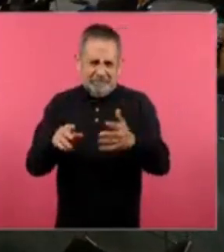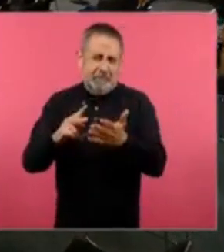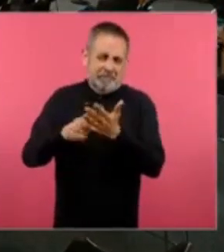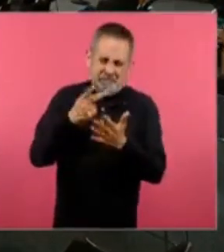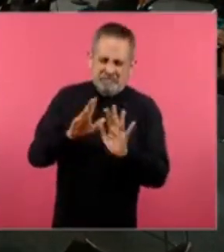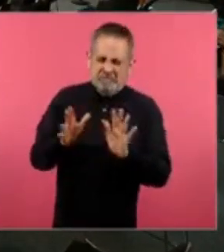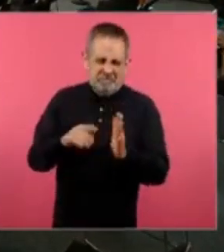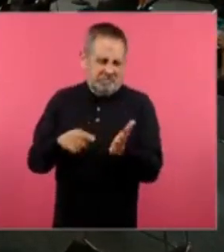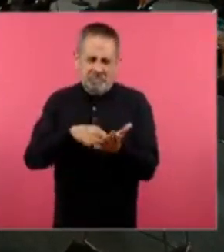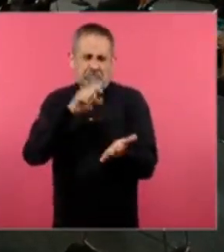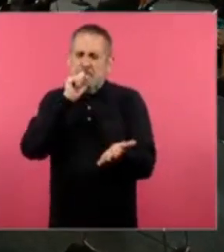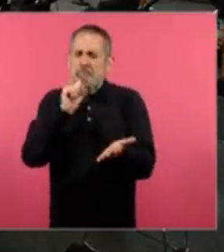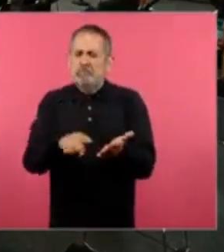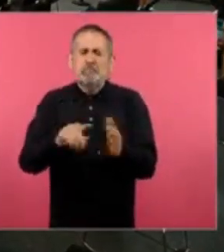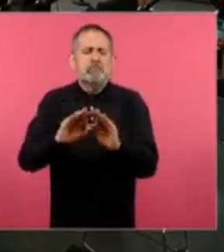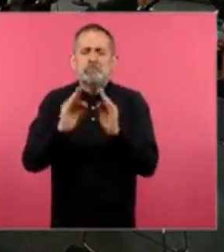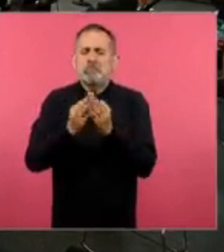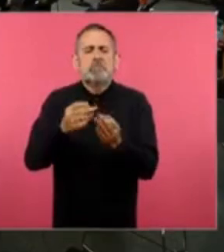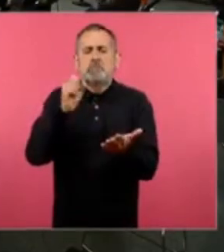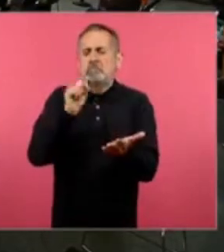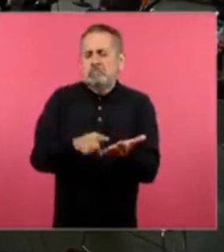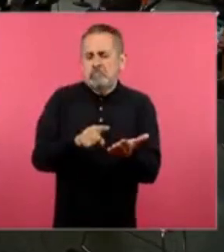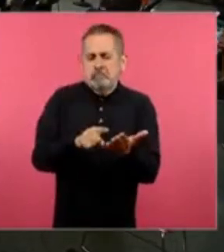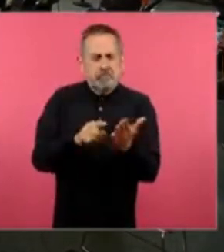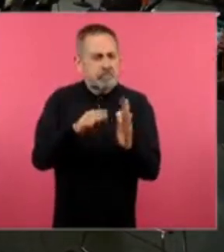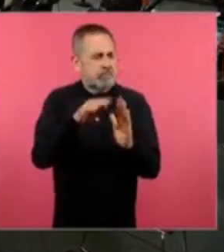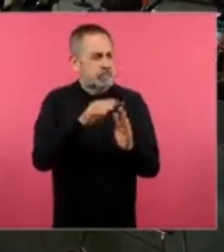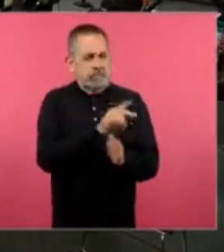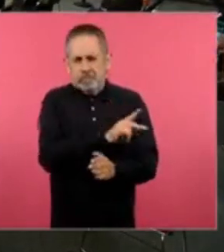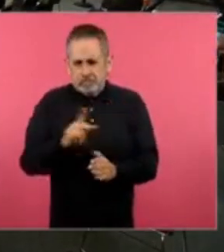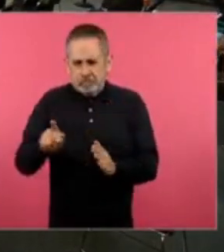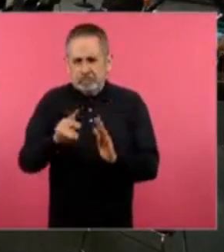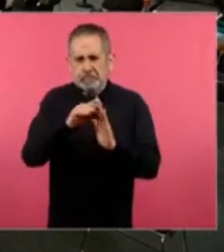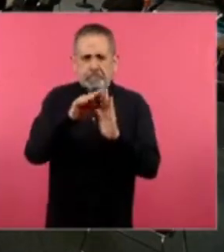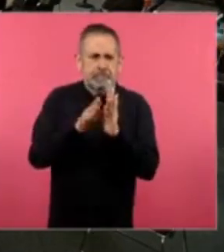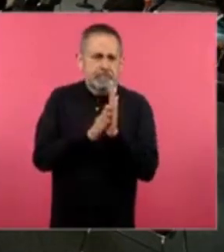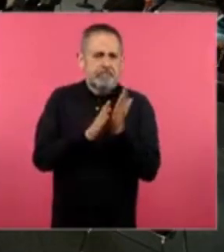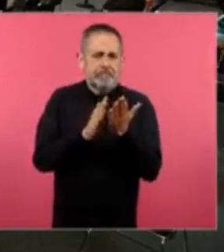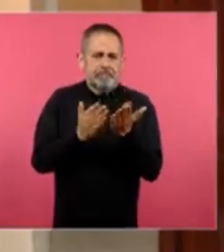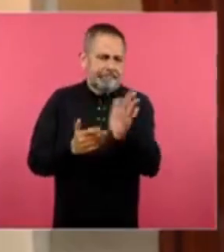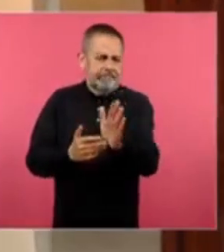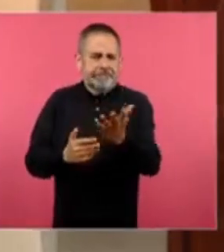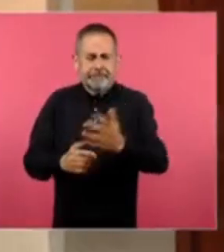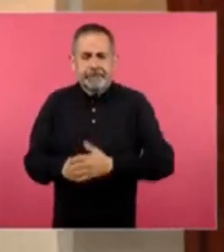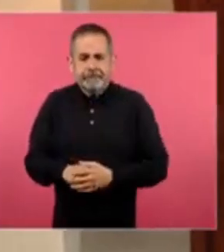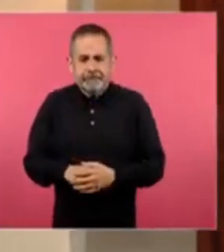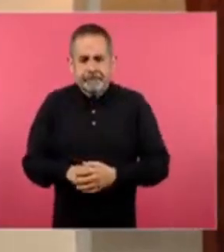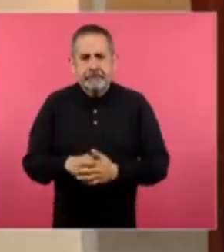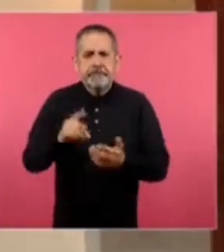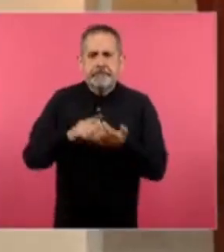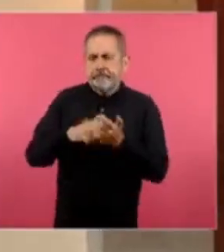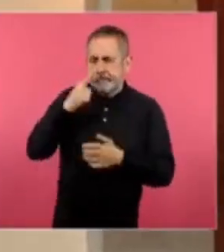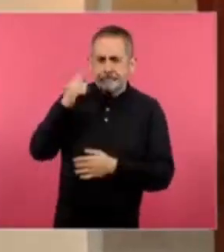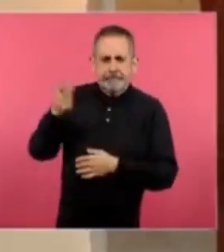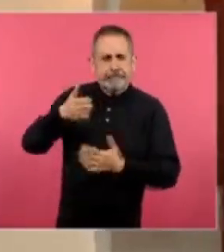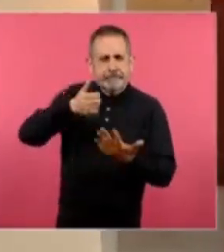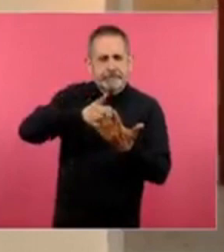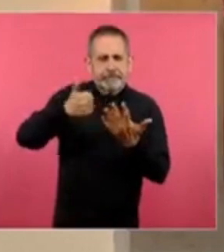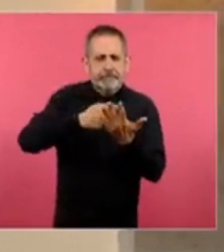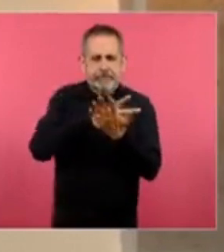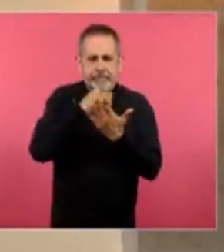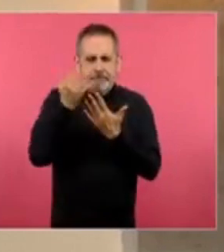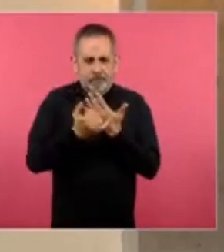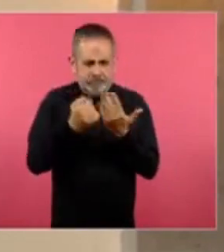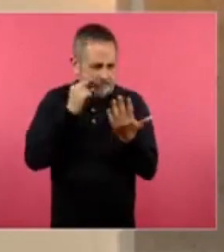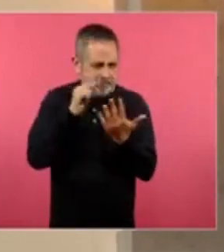a ahondar, solo vamos a mostrar la siguiente imagen, que es la que nos dice cómo está conformado cada proyecto, la estructura